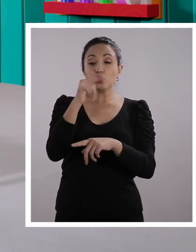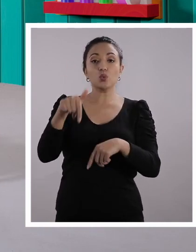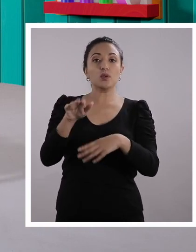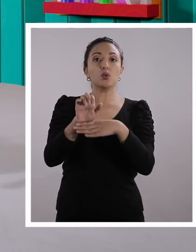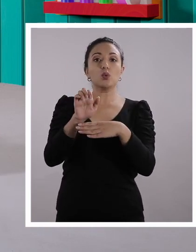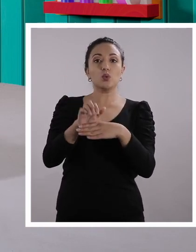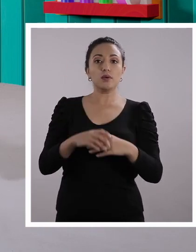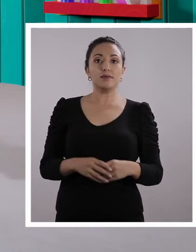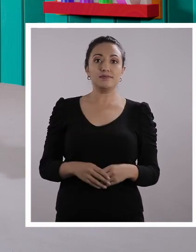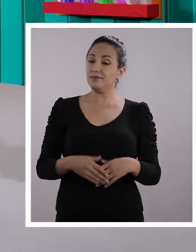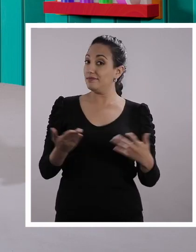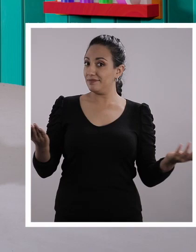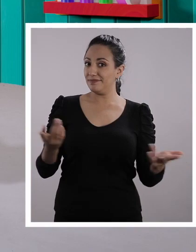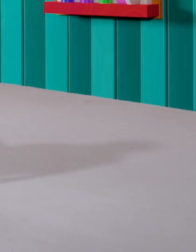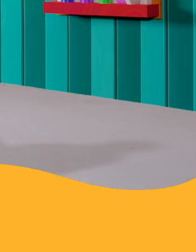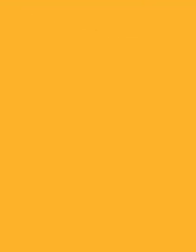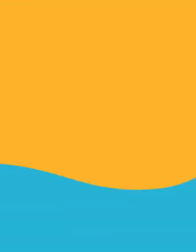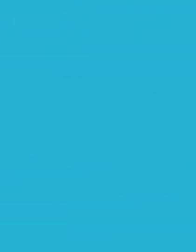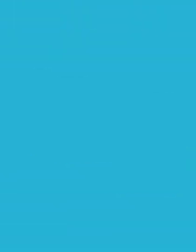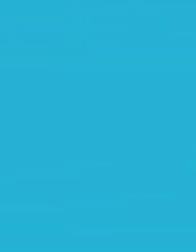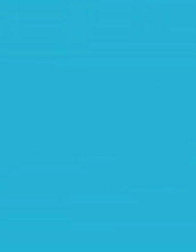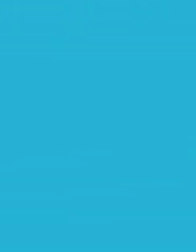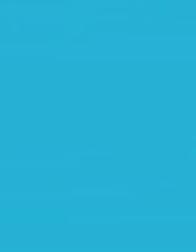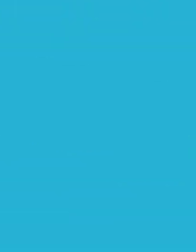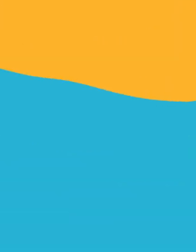no sería más comenzamos